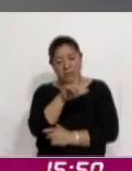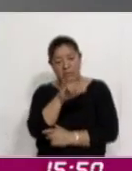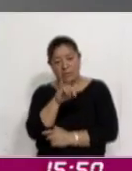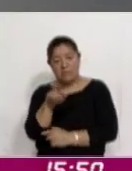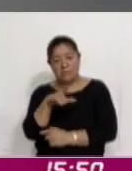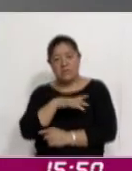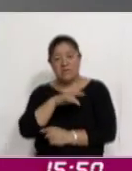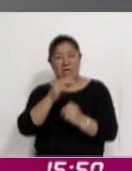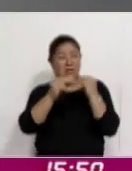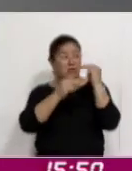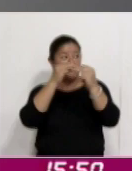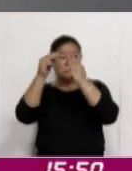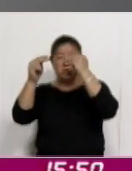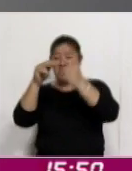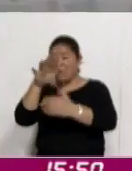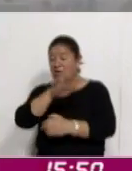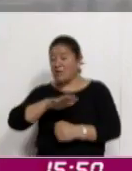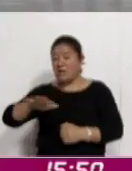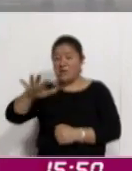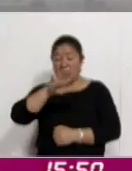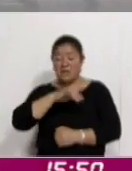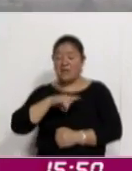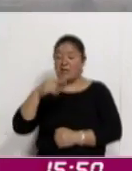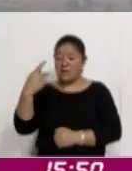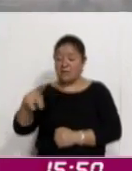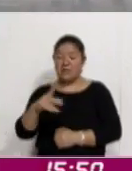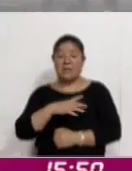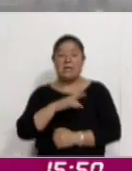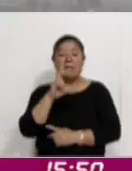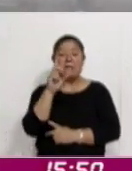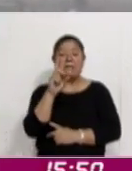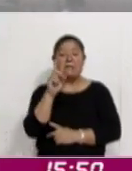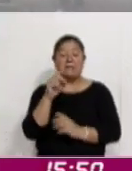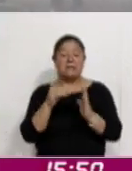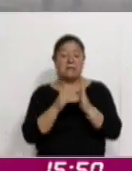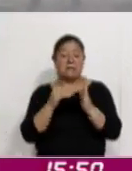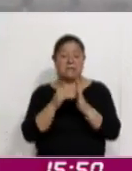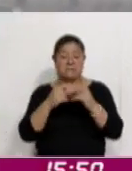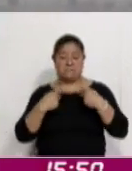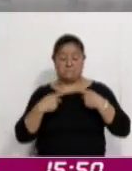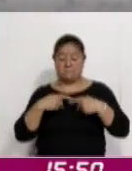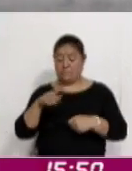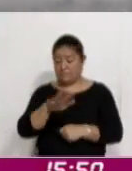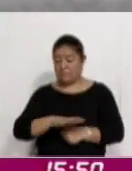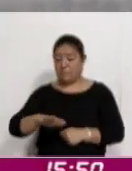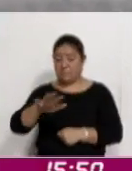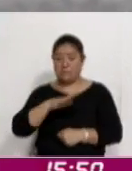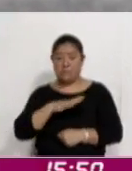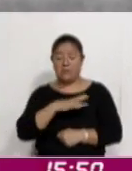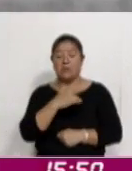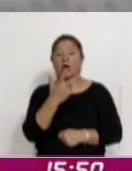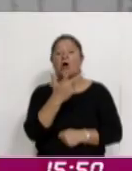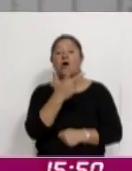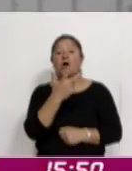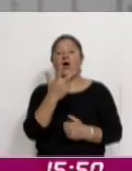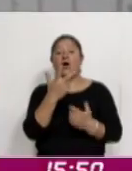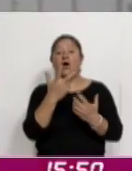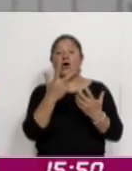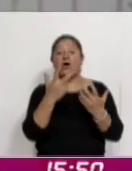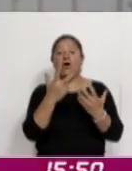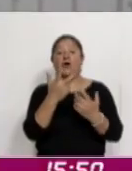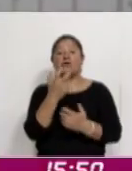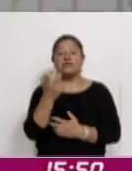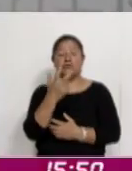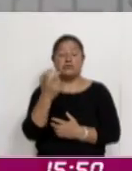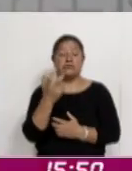de contaminantes peligrosos en partes de la urbe de 30 millones de personas alcanzaron más de 806 microgramos por